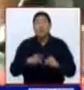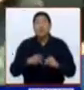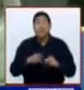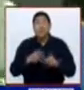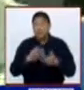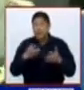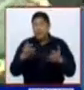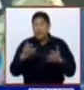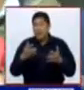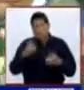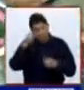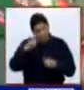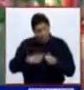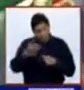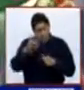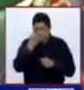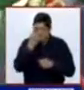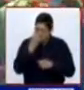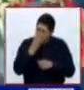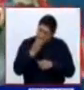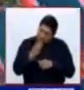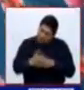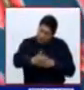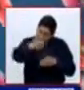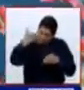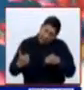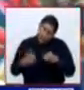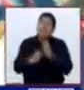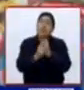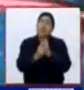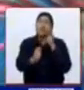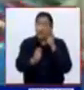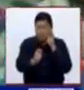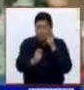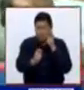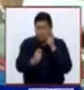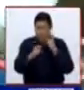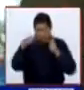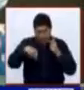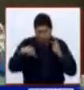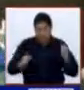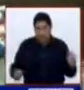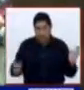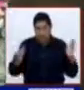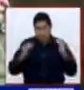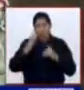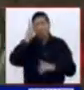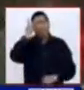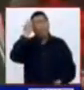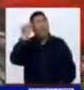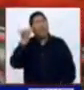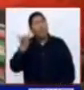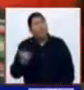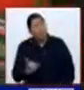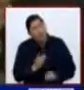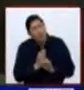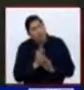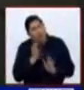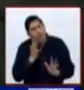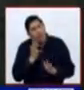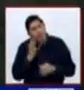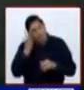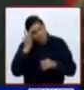puntualmente están, tú recordarás, durmiendo en la parte trasera de la terminal de buses de La Paz. ¿Por qué toda esta fila? ¿Por qué toda la gente está